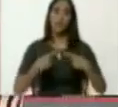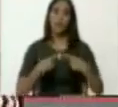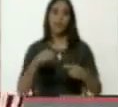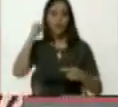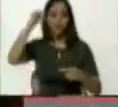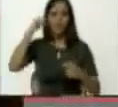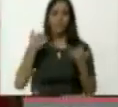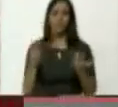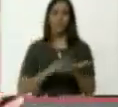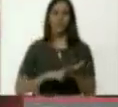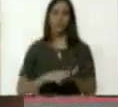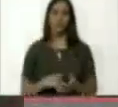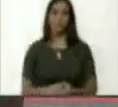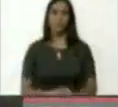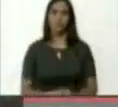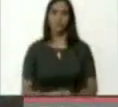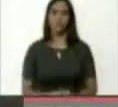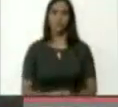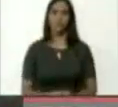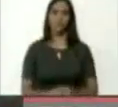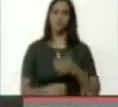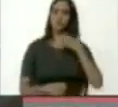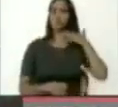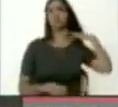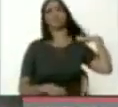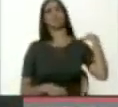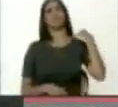otro video y ya regresamos.